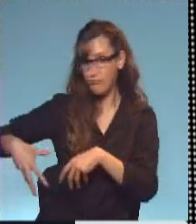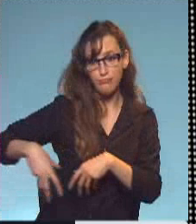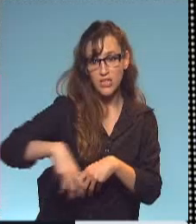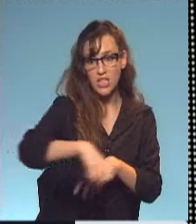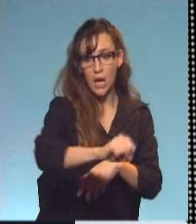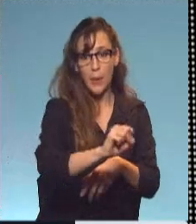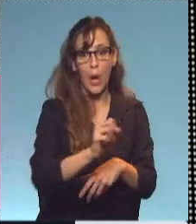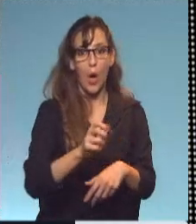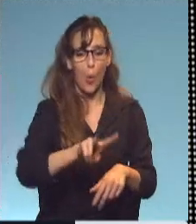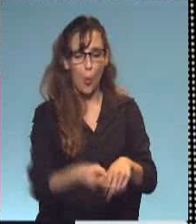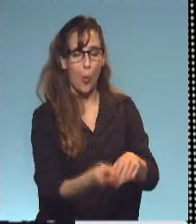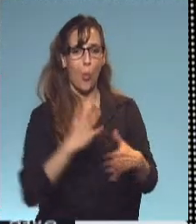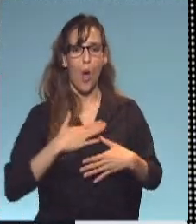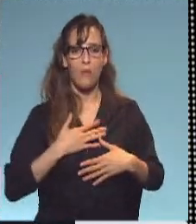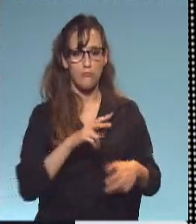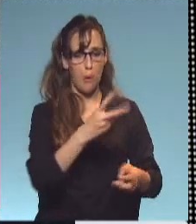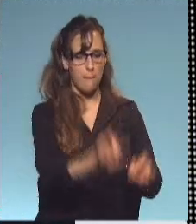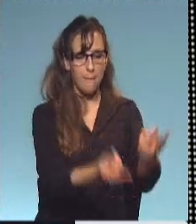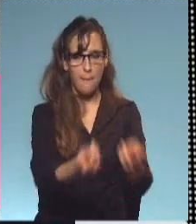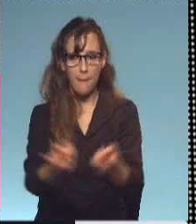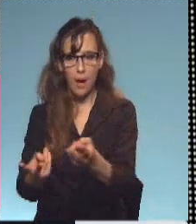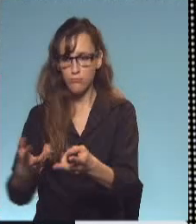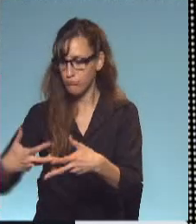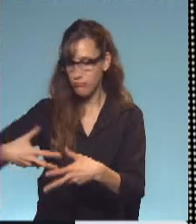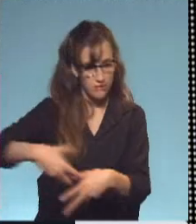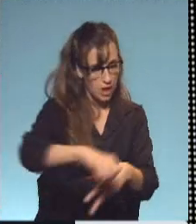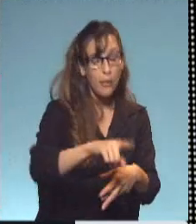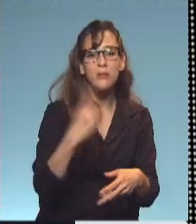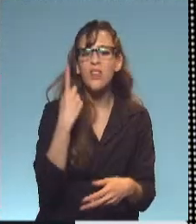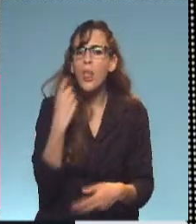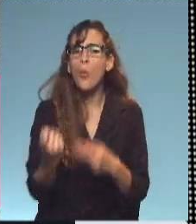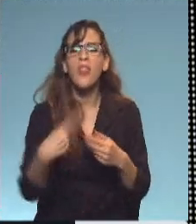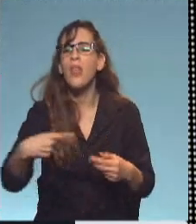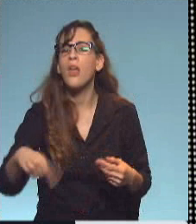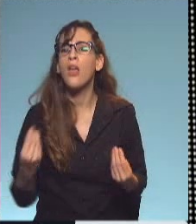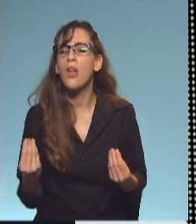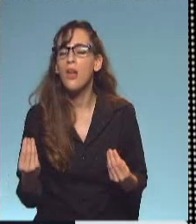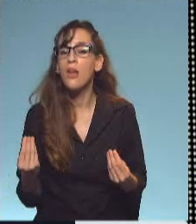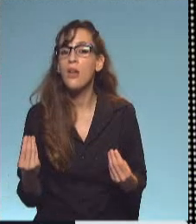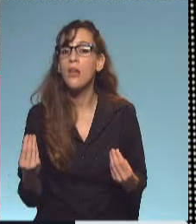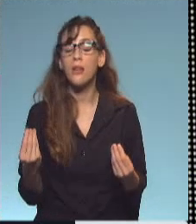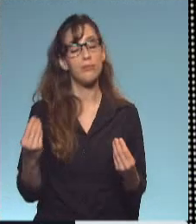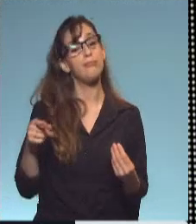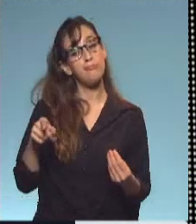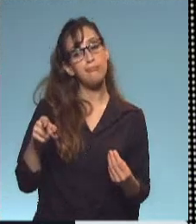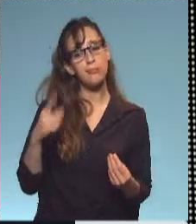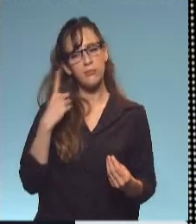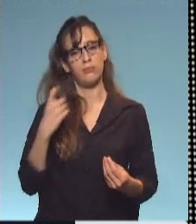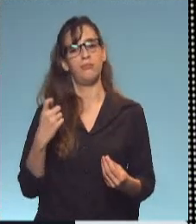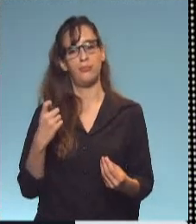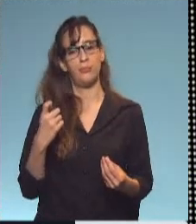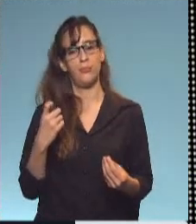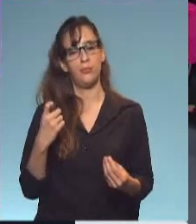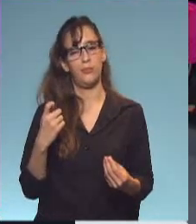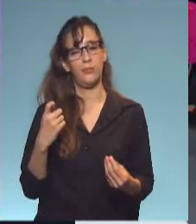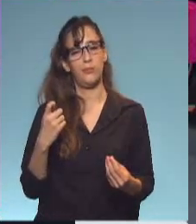y polvo al cuerpo de su ser querido. ¿De qué se dio cuenta Simone de Ceos en ese momento trágico? Se dio cuenta de que si le hubiesen dado una